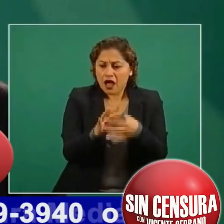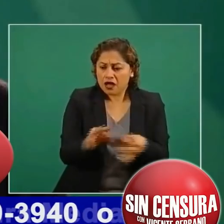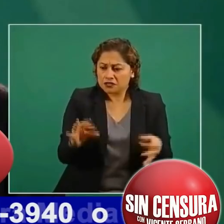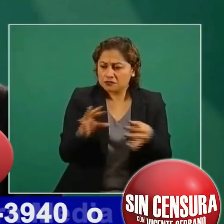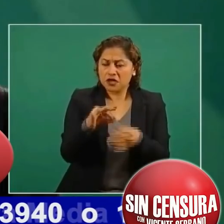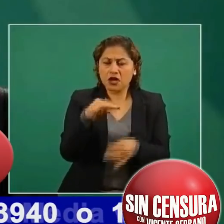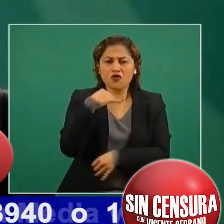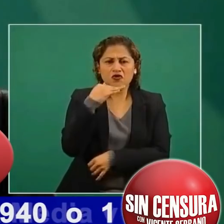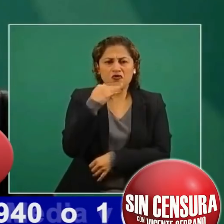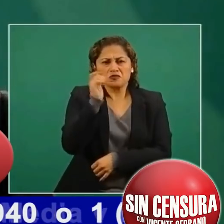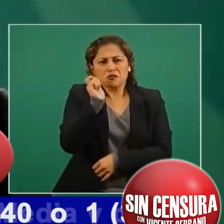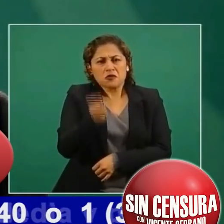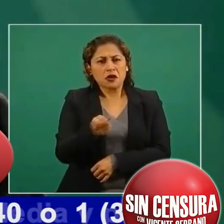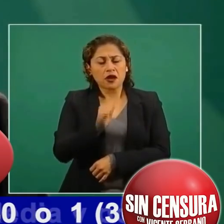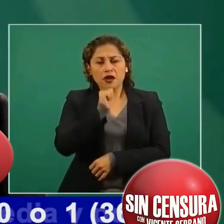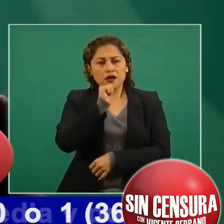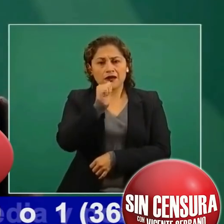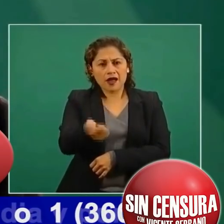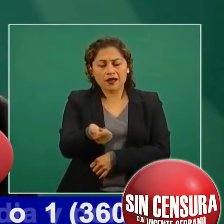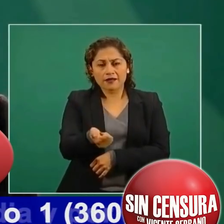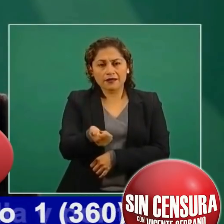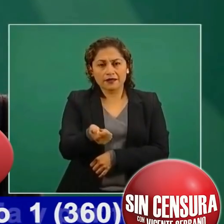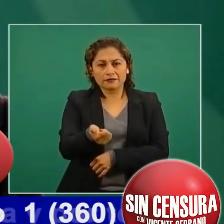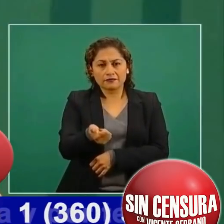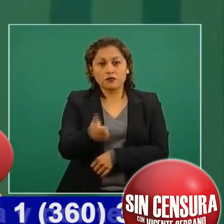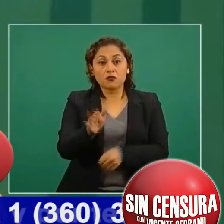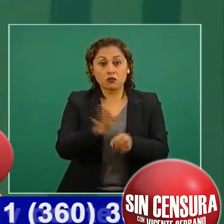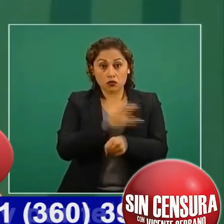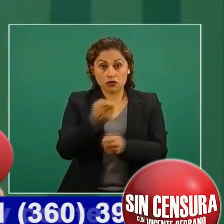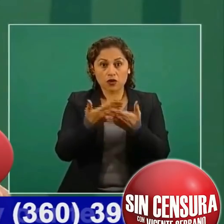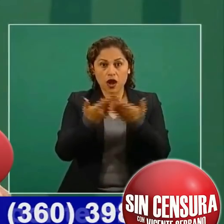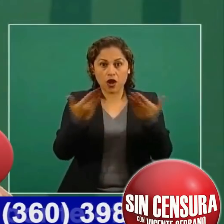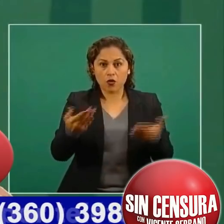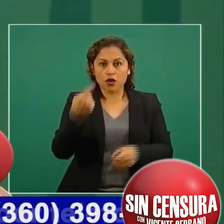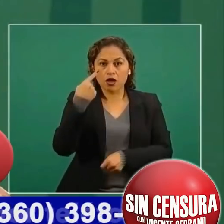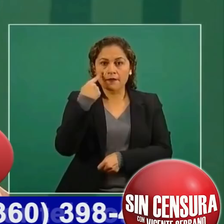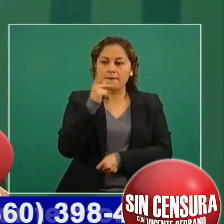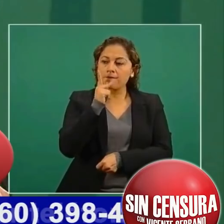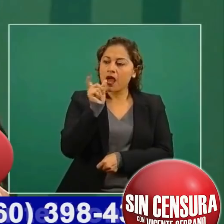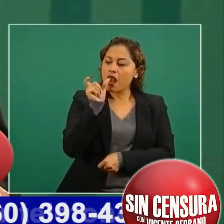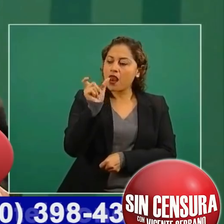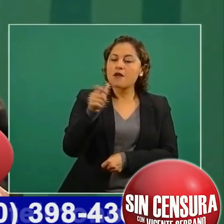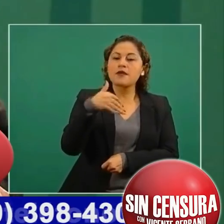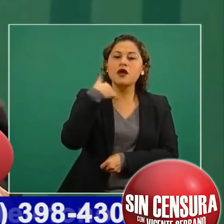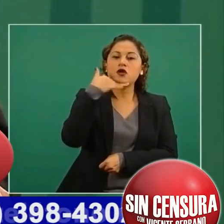nunca se detiene la corrupción. Pero si